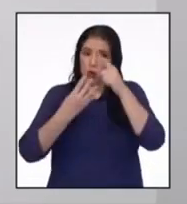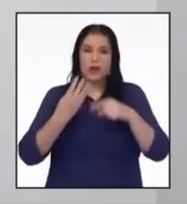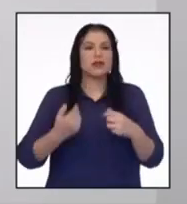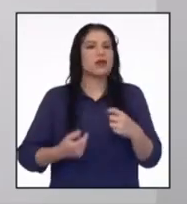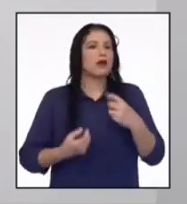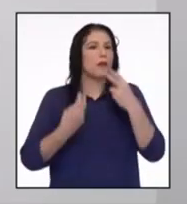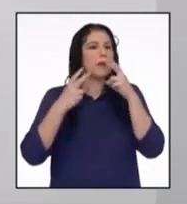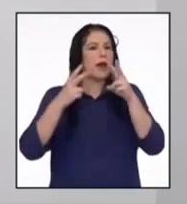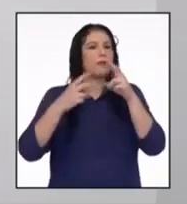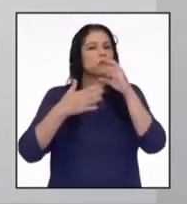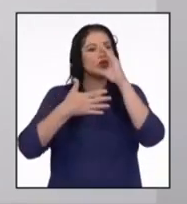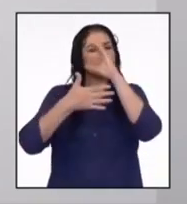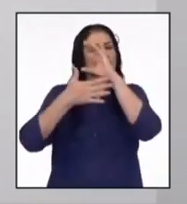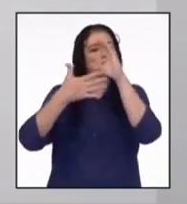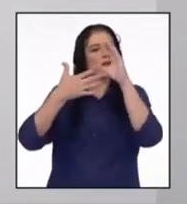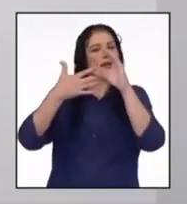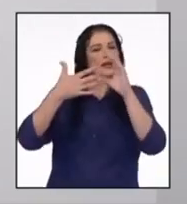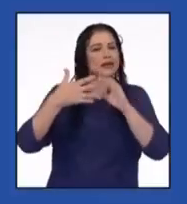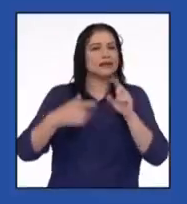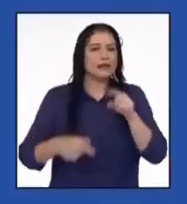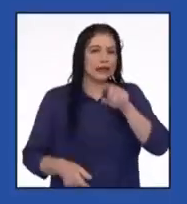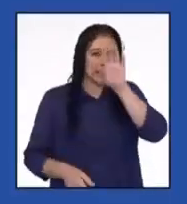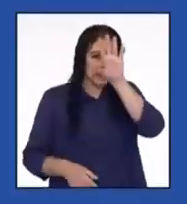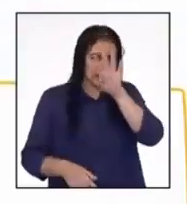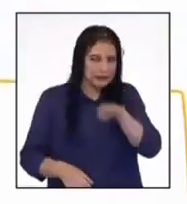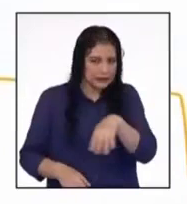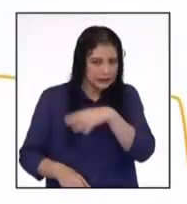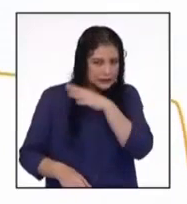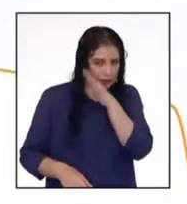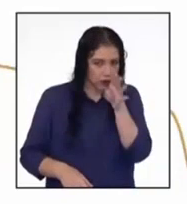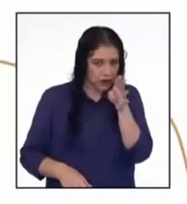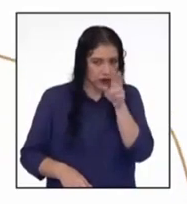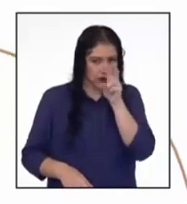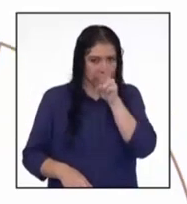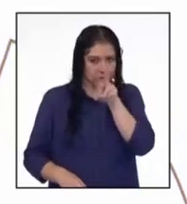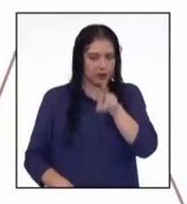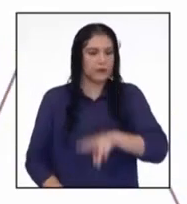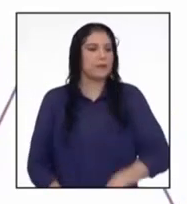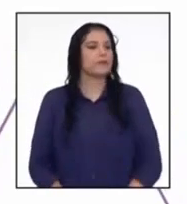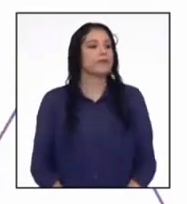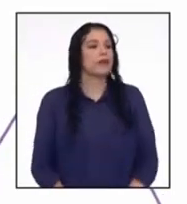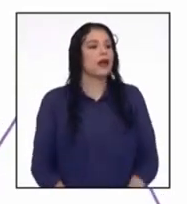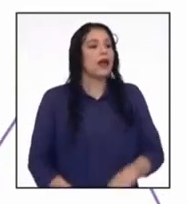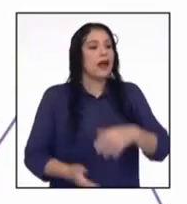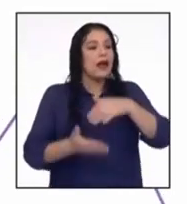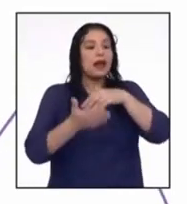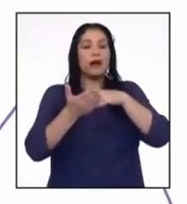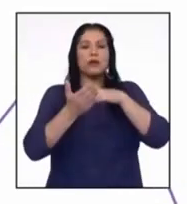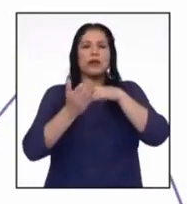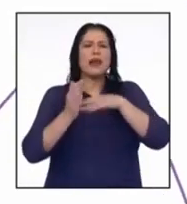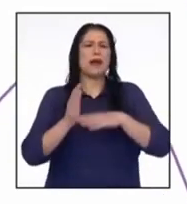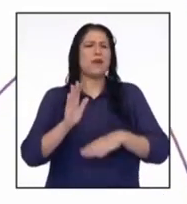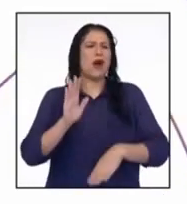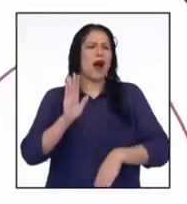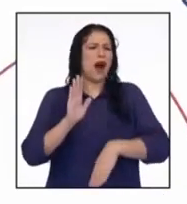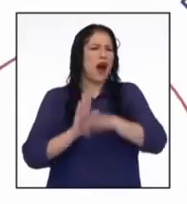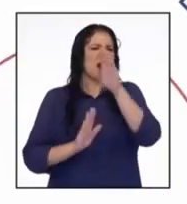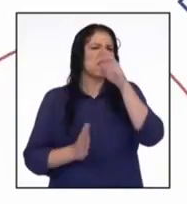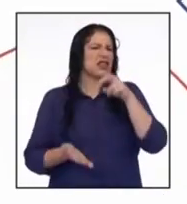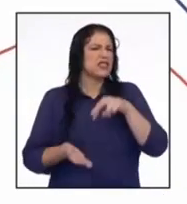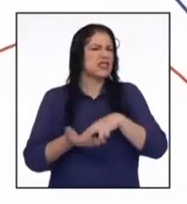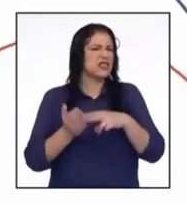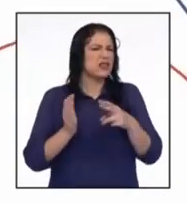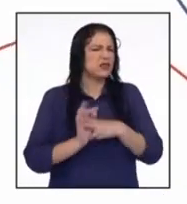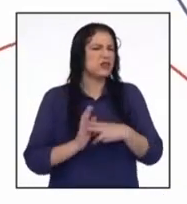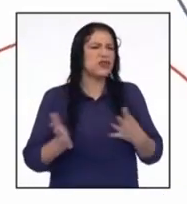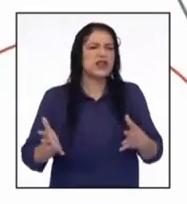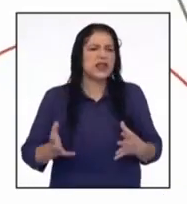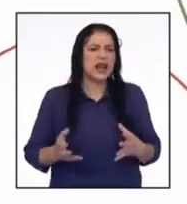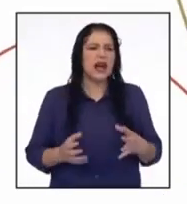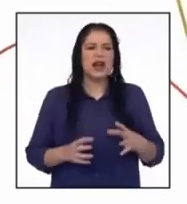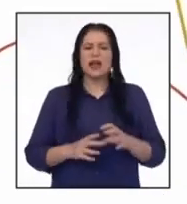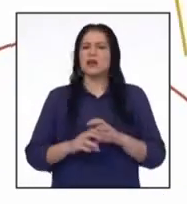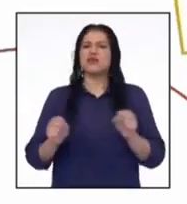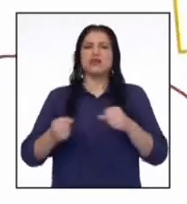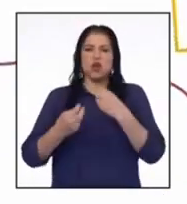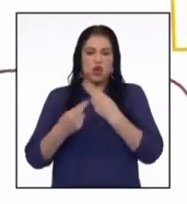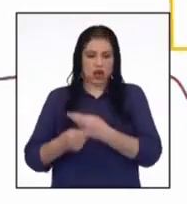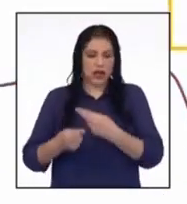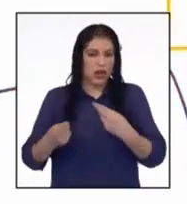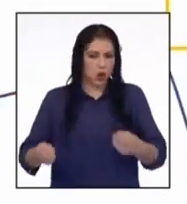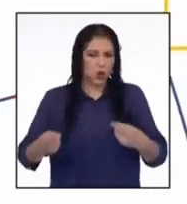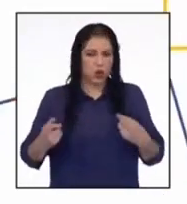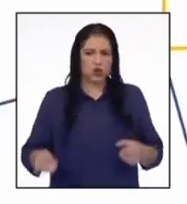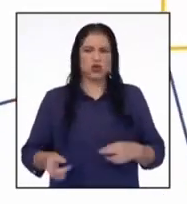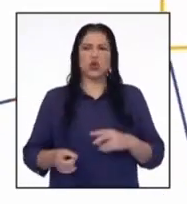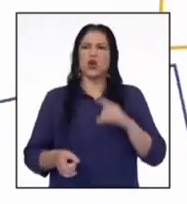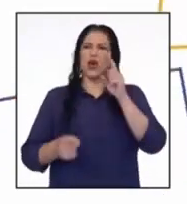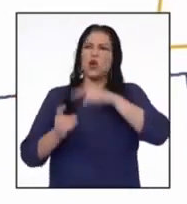sus características en este cuadro. La vulnerabilidad muy alta implica la explotación indiscriminada de los